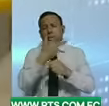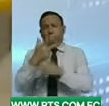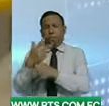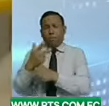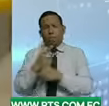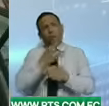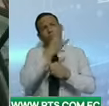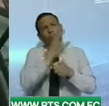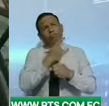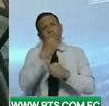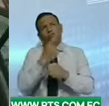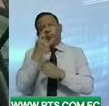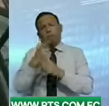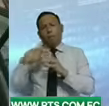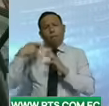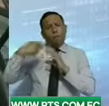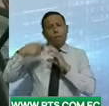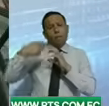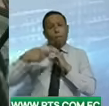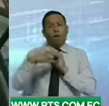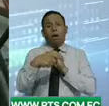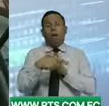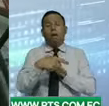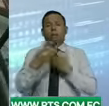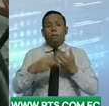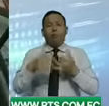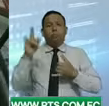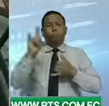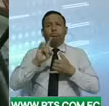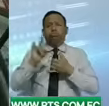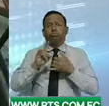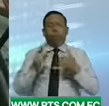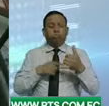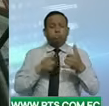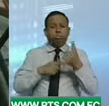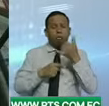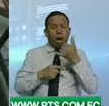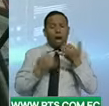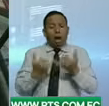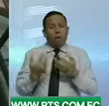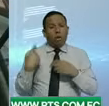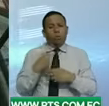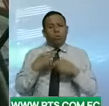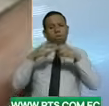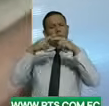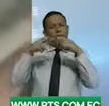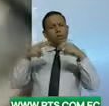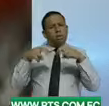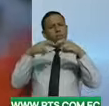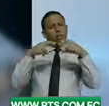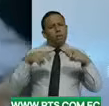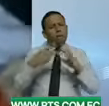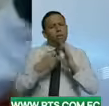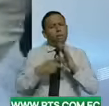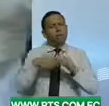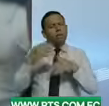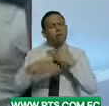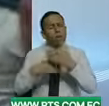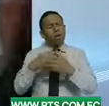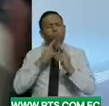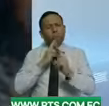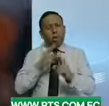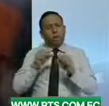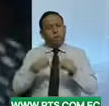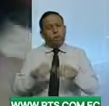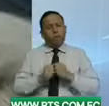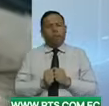y las llamadas telefónicas de las celdas telefónicas de este sector. Hay una línea investigativa que se está armando en este momento y esperamos tener los resultados. Existe ya